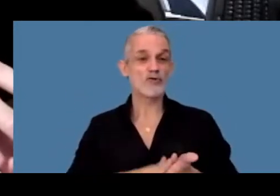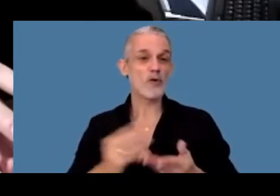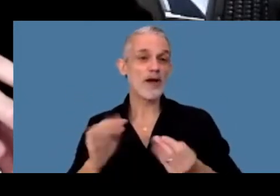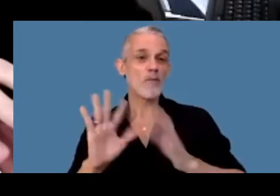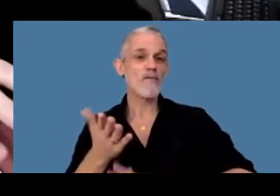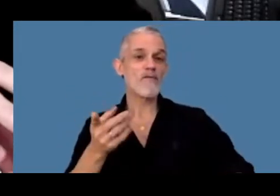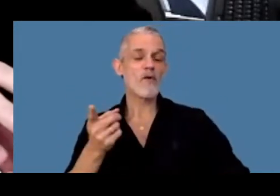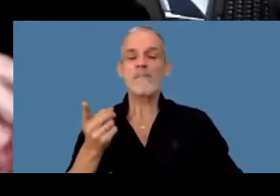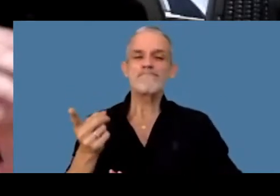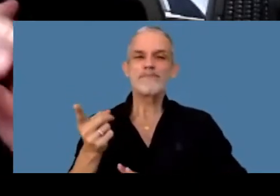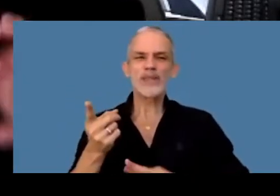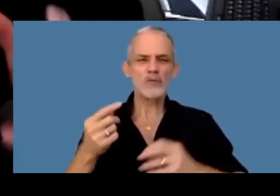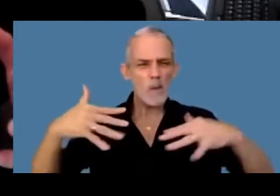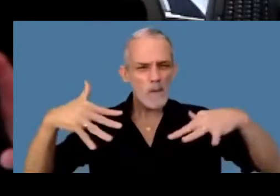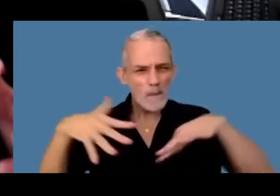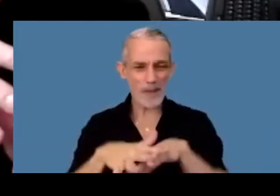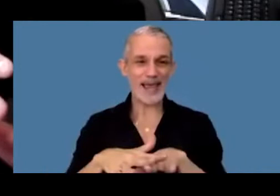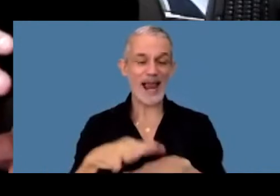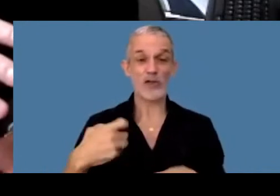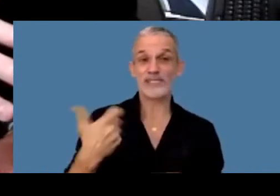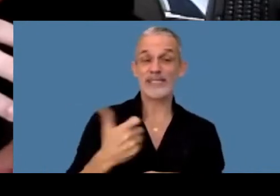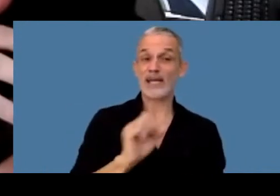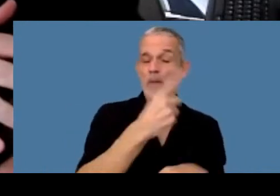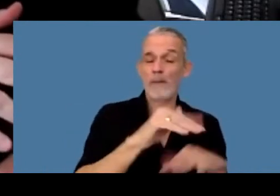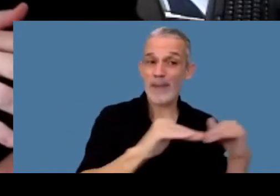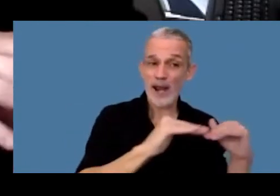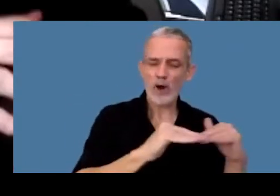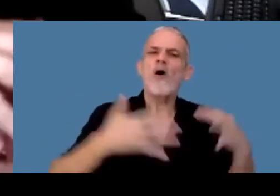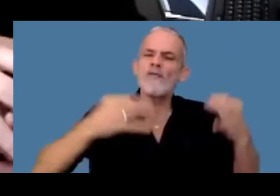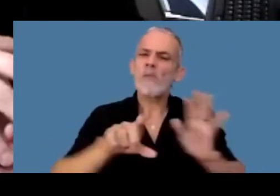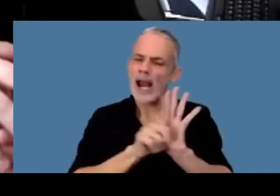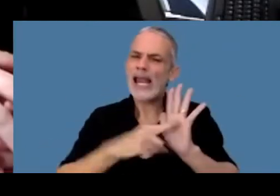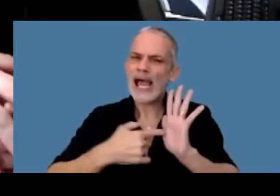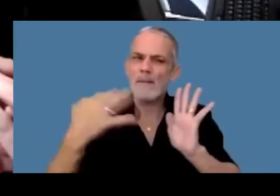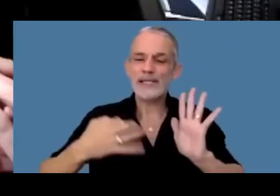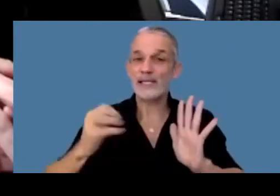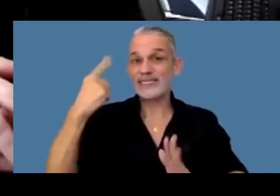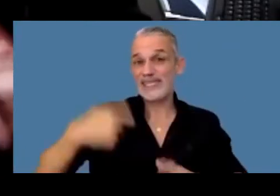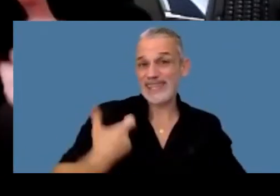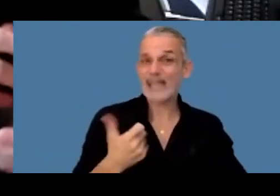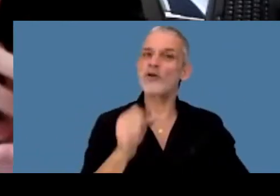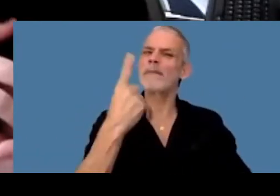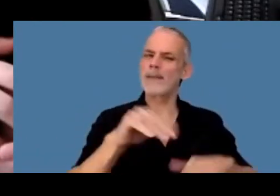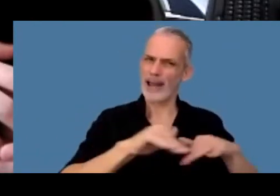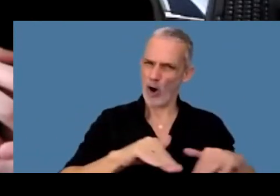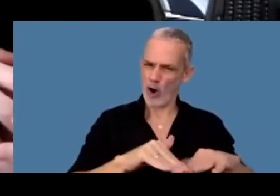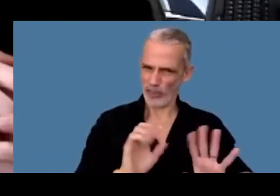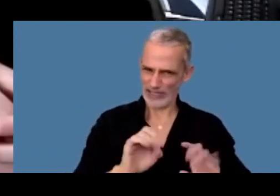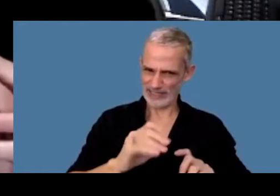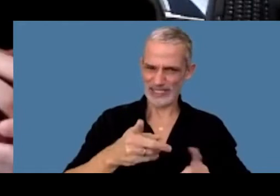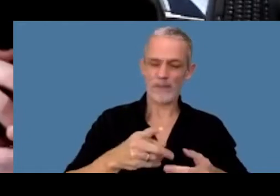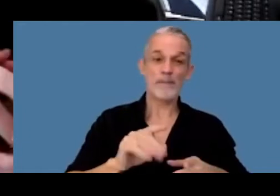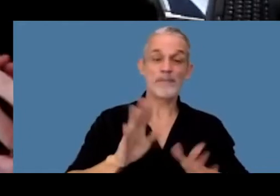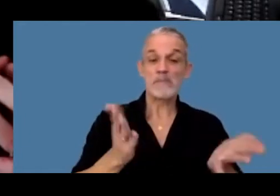un sindicato de primer orden, formalmente y legalmente es un sindicato de primer orden, ¿no? Pero de alguna forma tiene como un formato